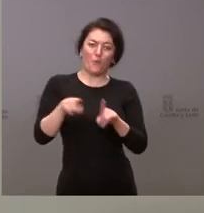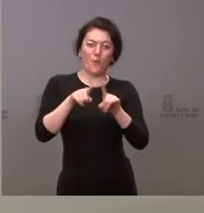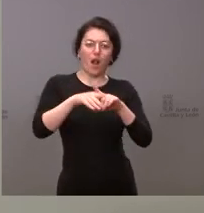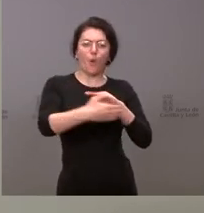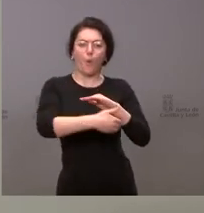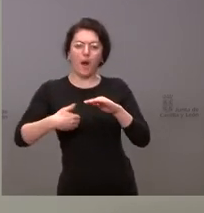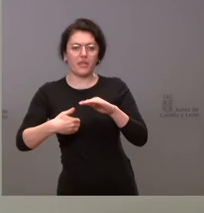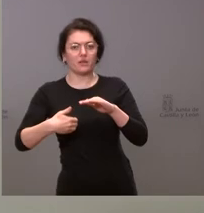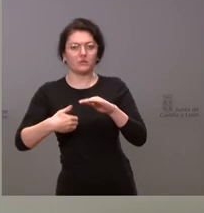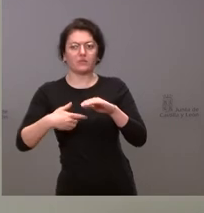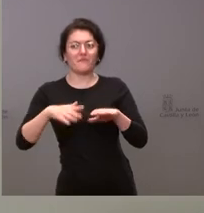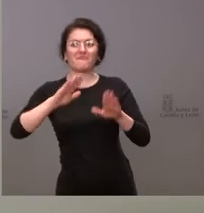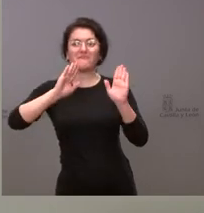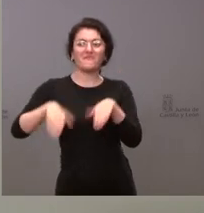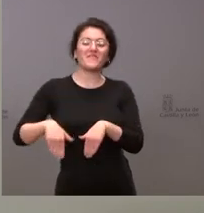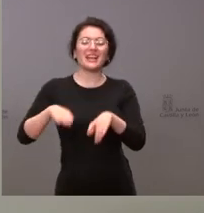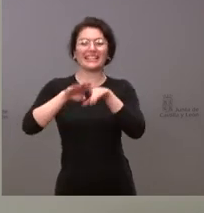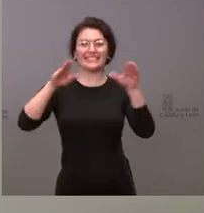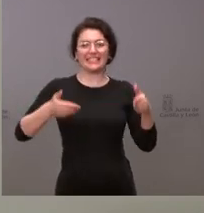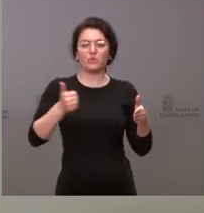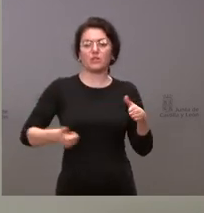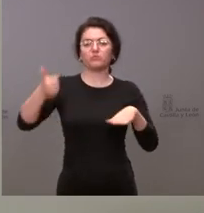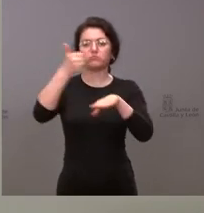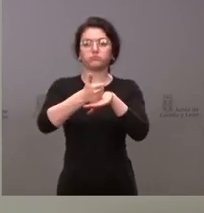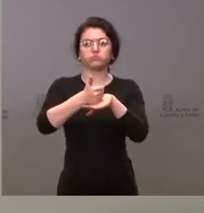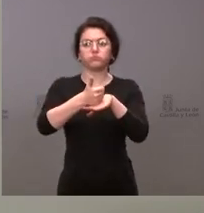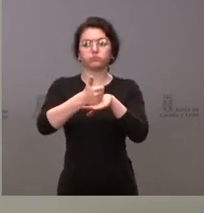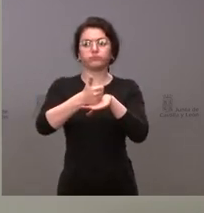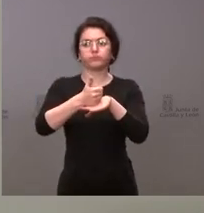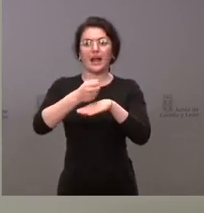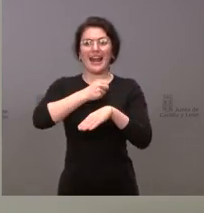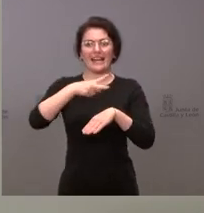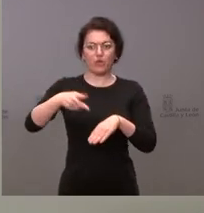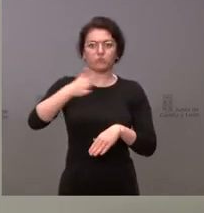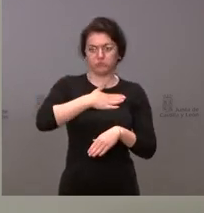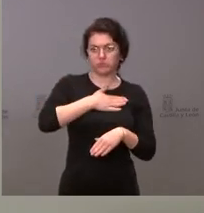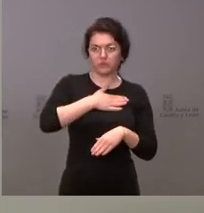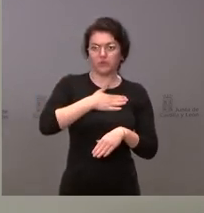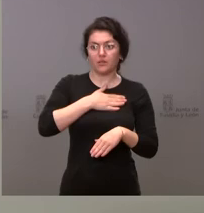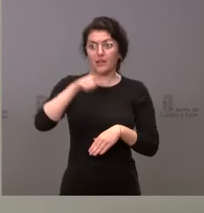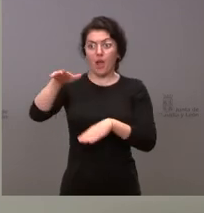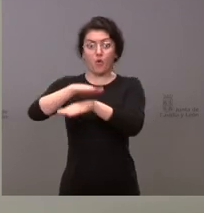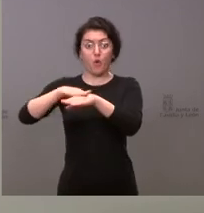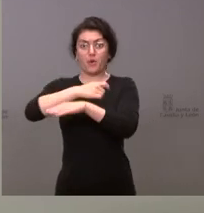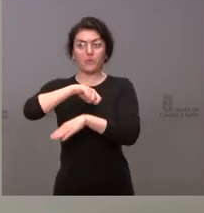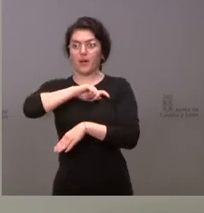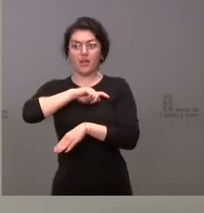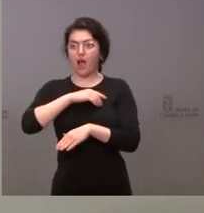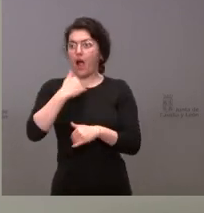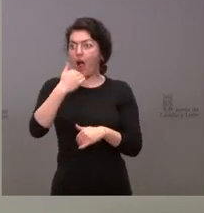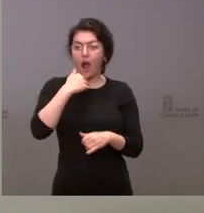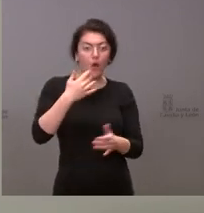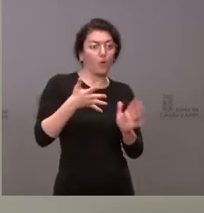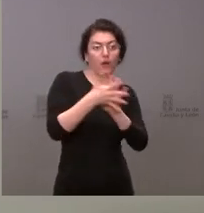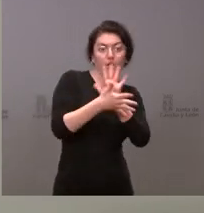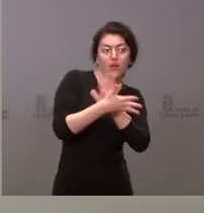nos dio la razón nadie del gobierno de españa' ha asumido ninguna responsabilidad ha dado ninguna explicación y por tanto nosotros sí que frente